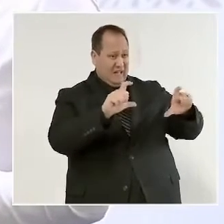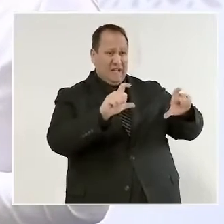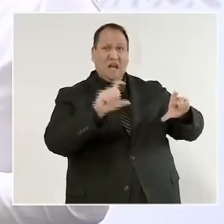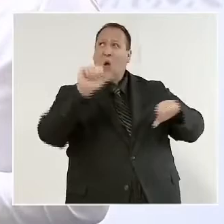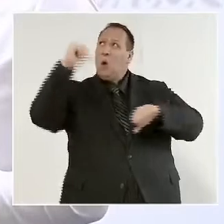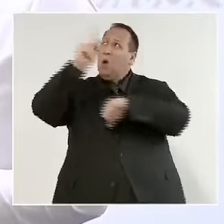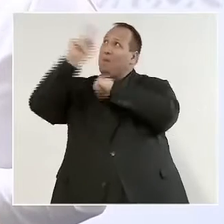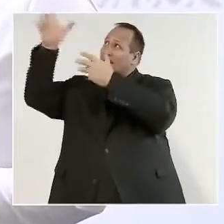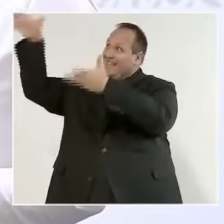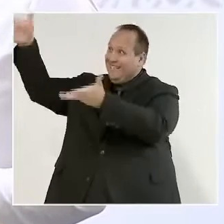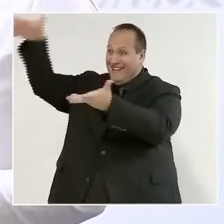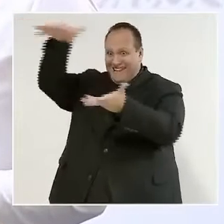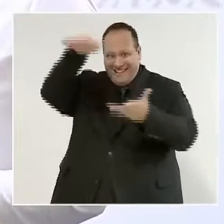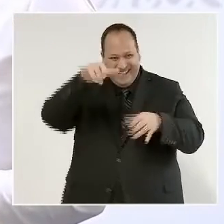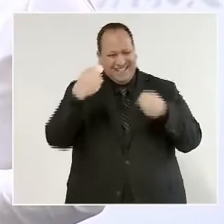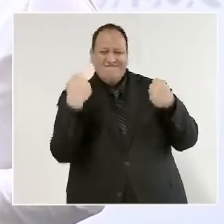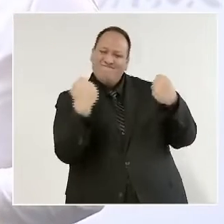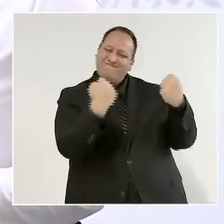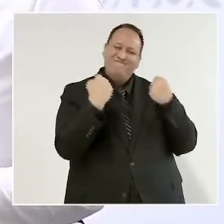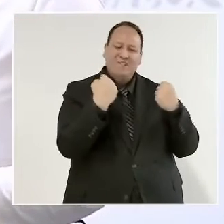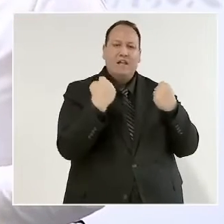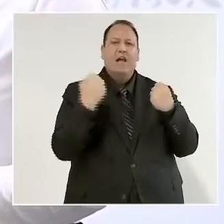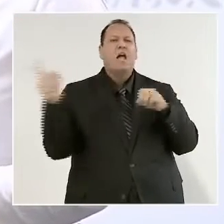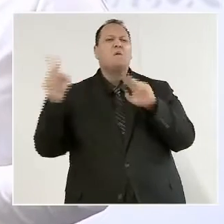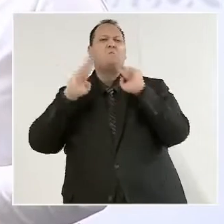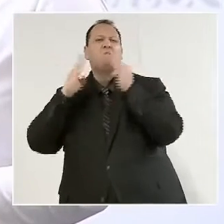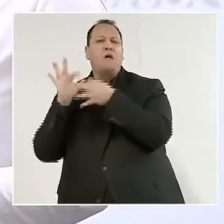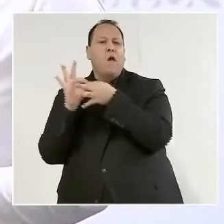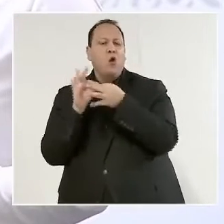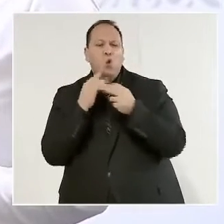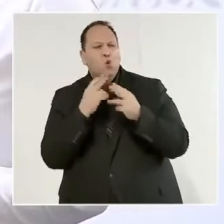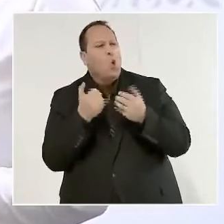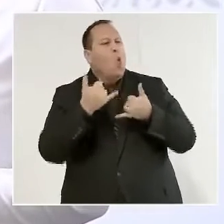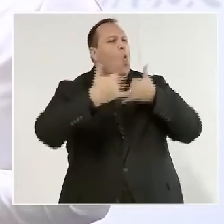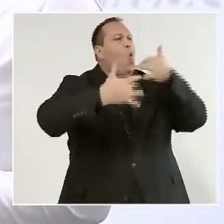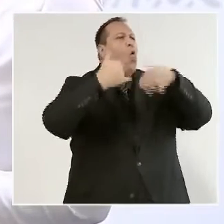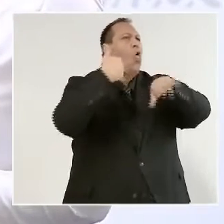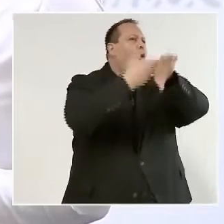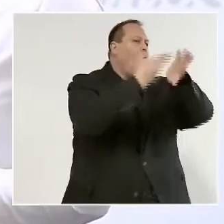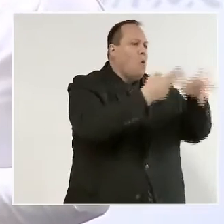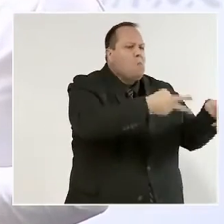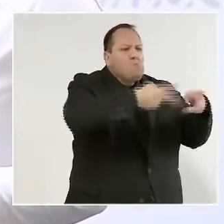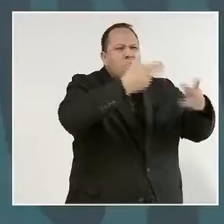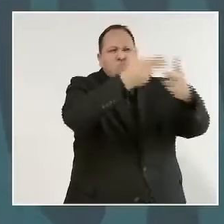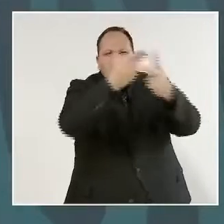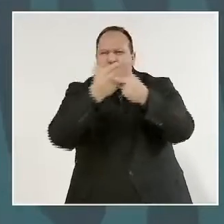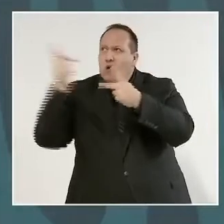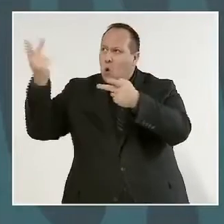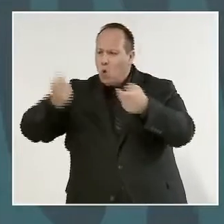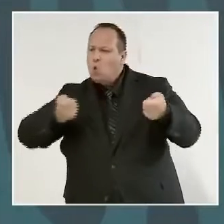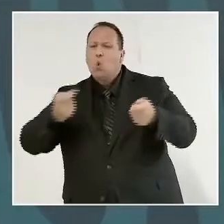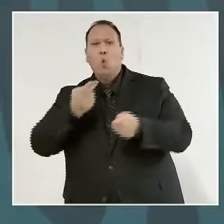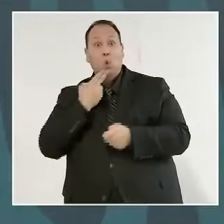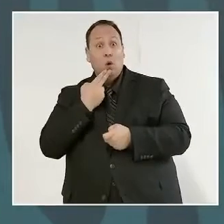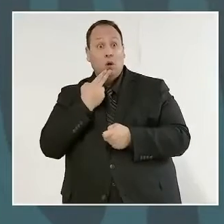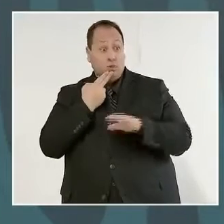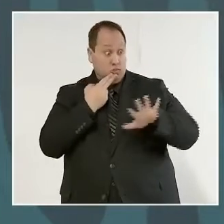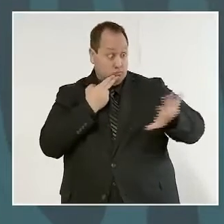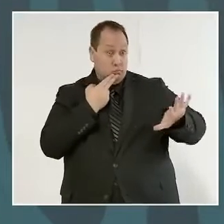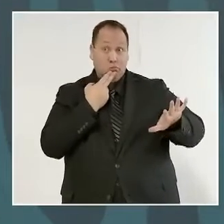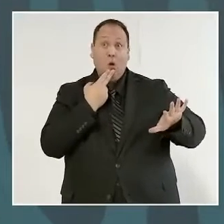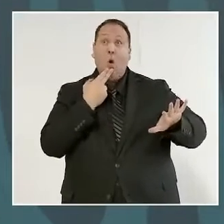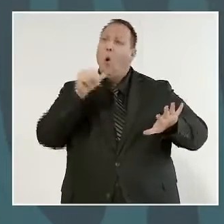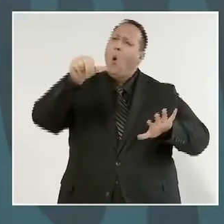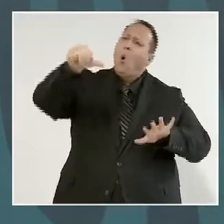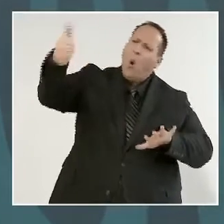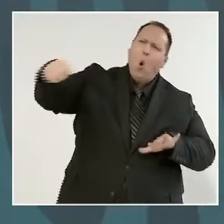procedencia extranjera son usados por grupos criminales para cometer ilícitos. y algunos otros